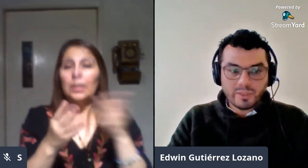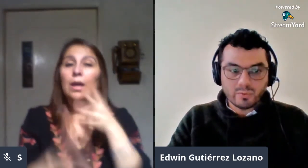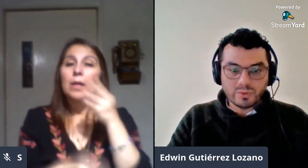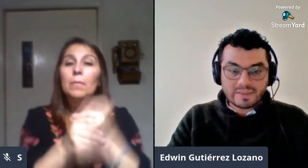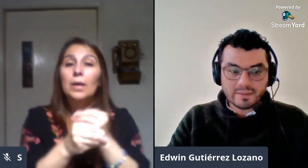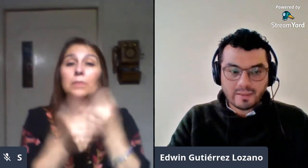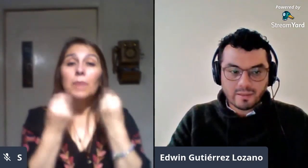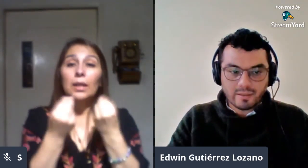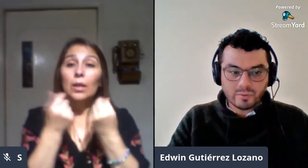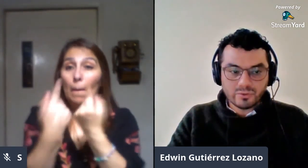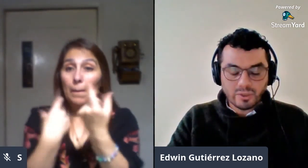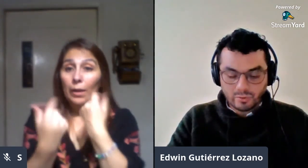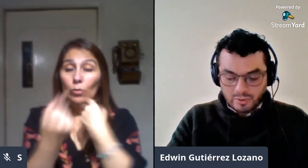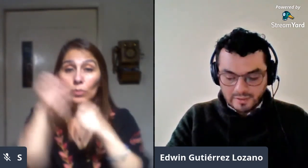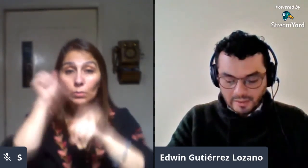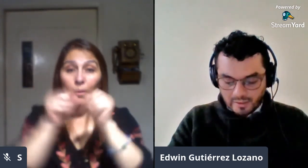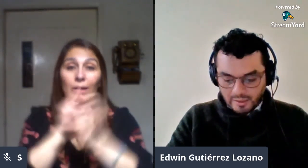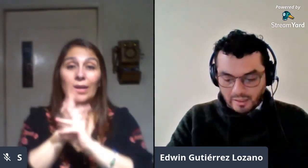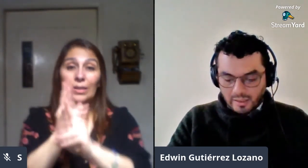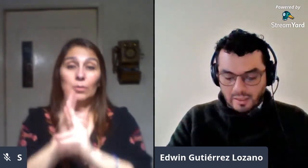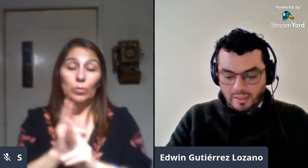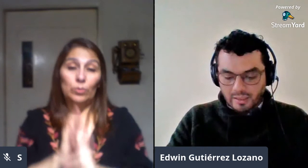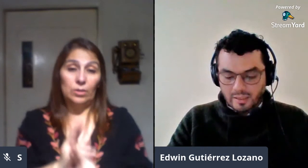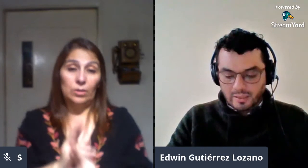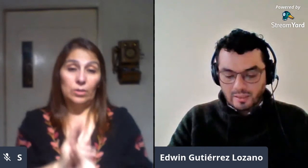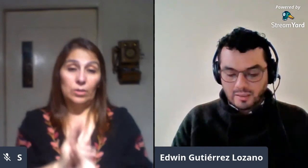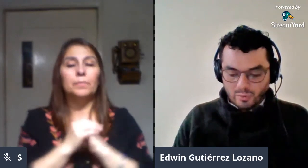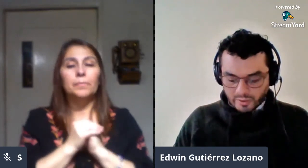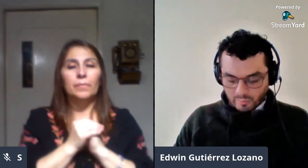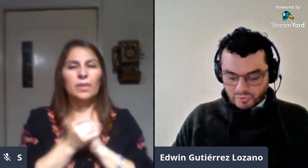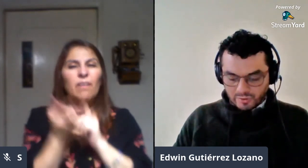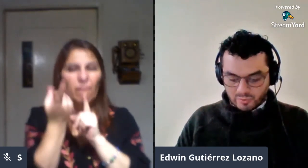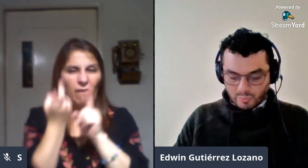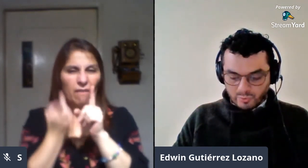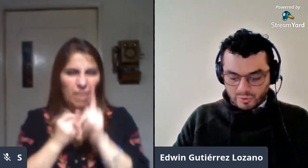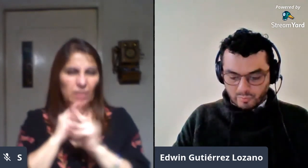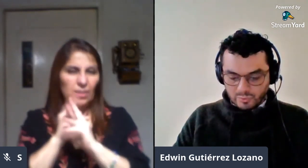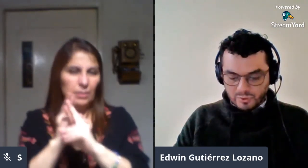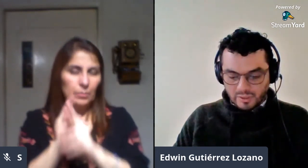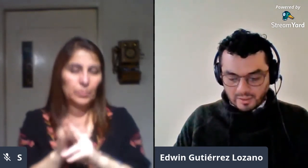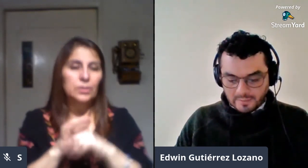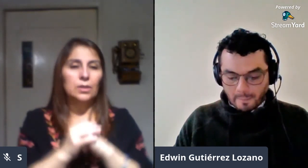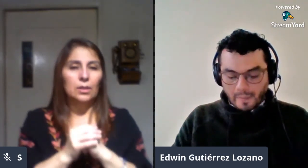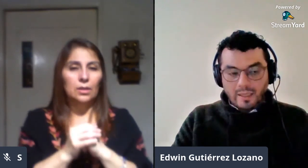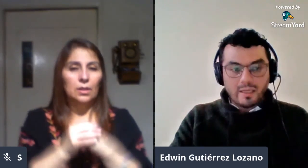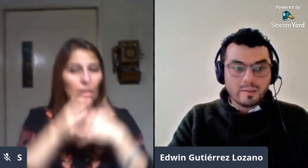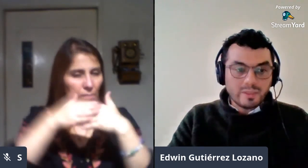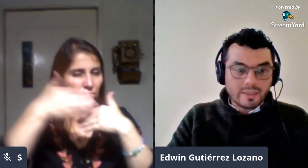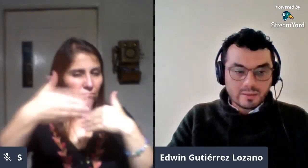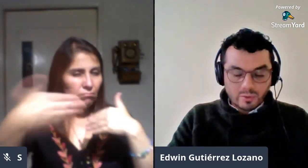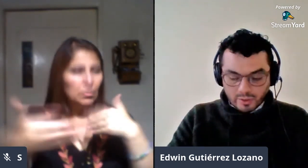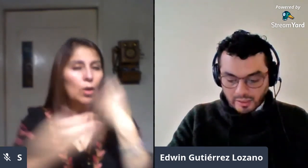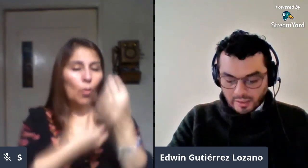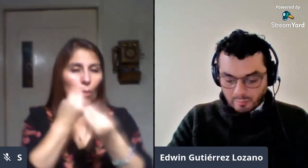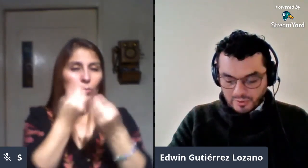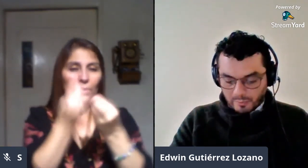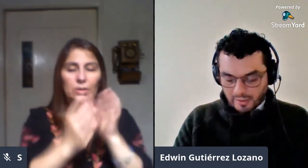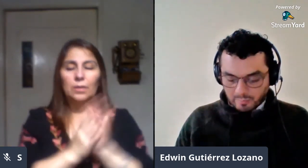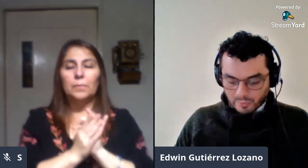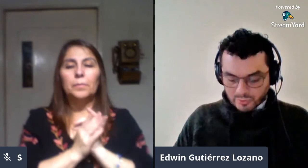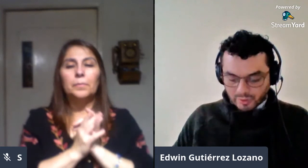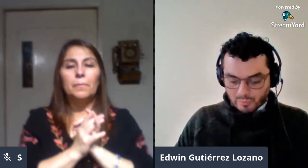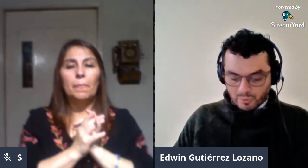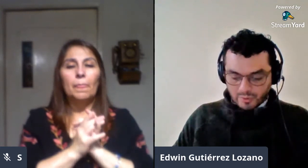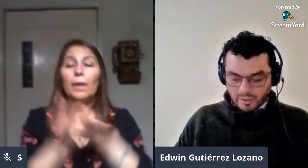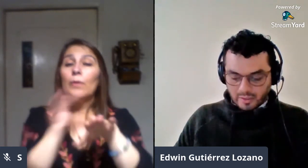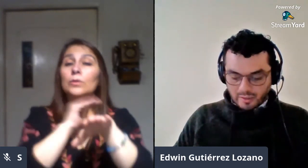a otras preguntas que se quedaron sin contestar. Eso lo haremos en los próximos días. La invitación queda pues para